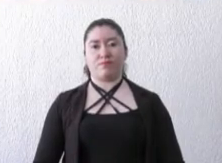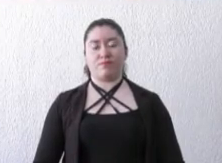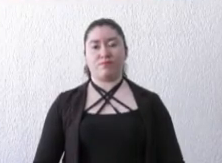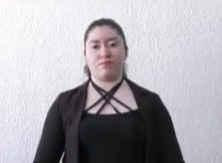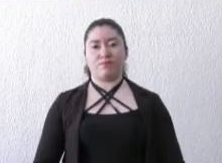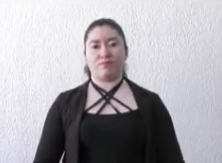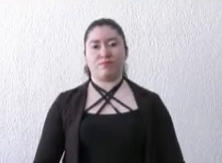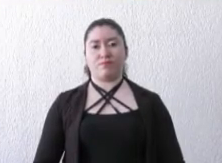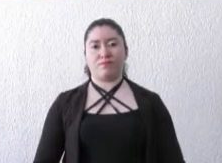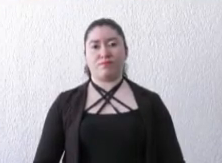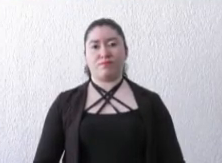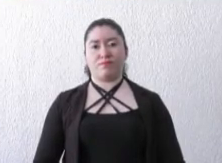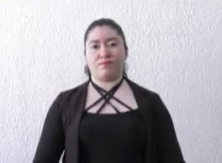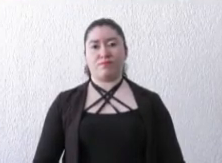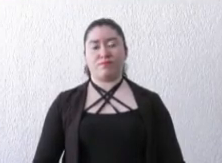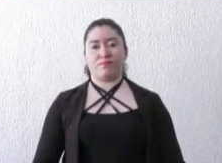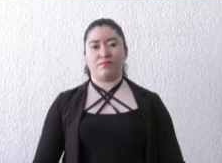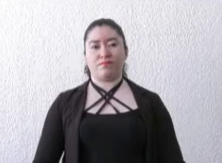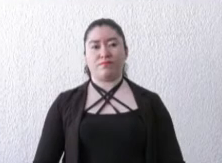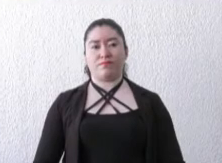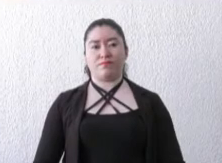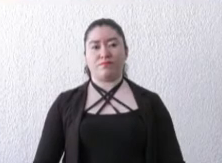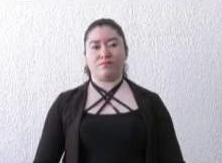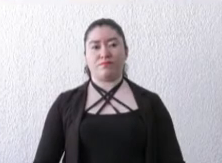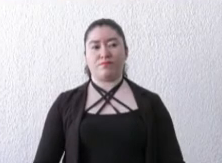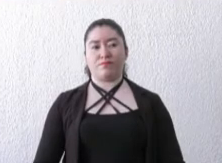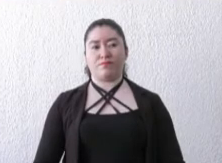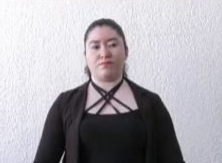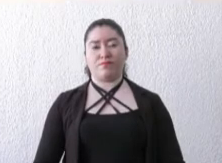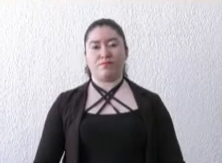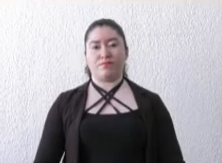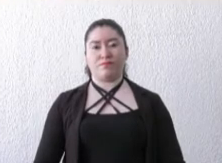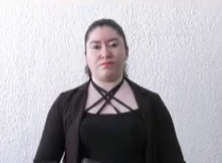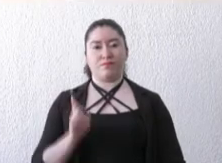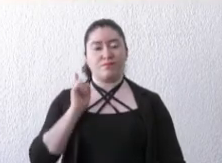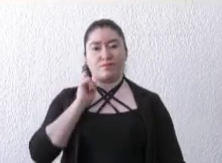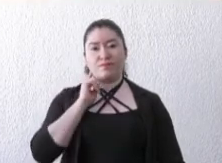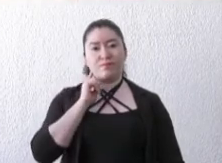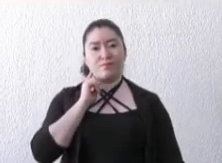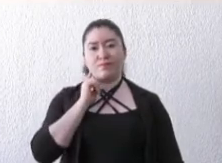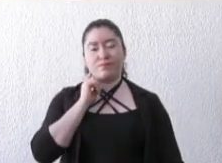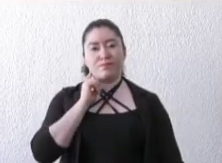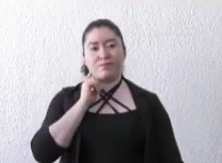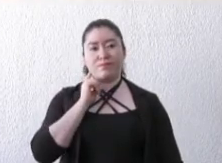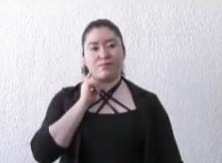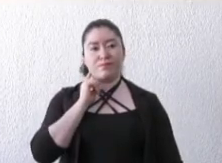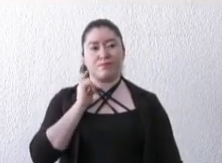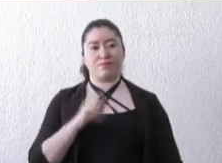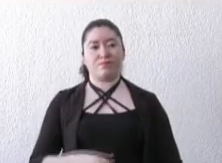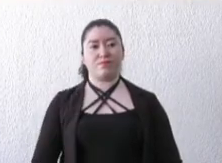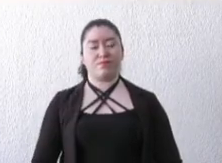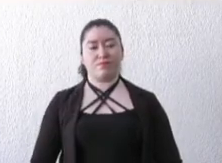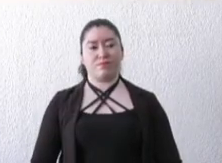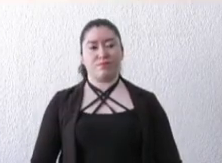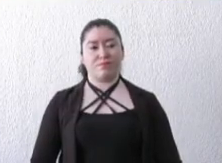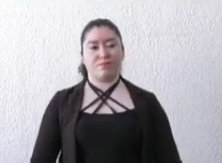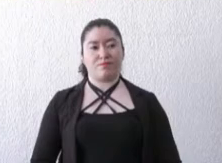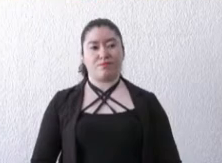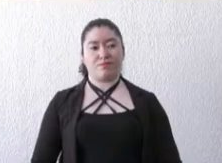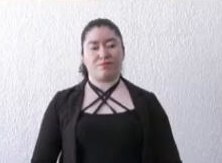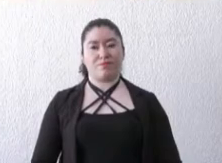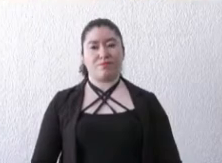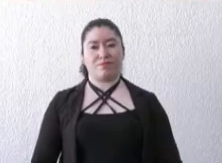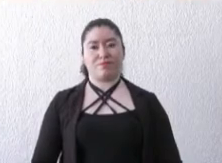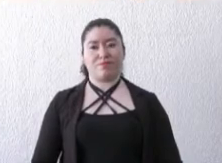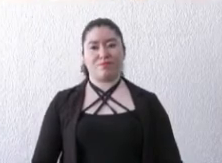Hoy inauguramos la Fábrica de Artes y Oficios Faro Cosmos, en el espacio que durante muchos años ocupó el Cine Cosmos. En la parte